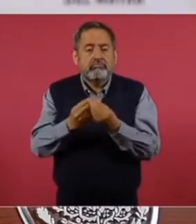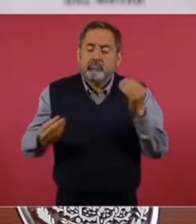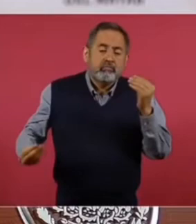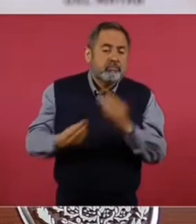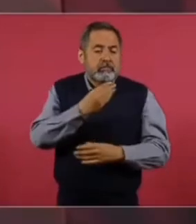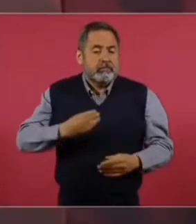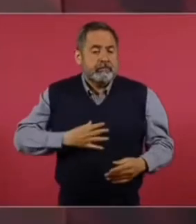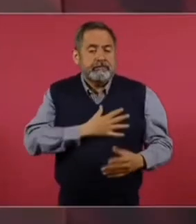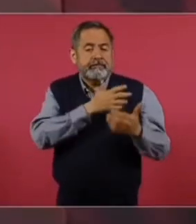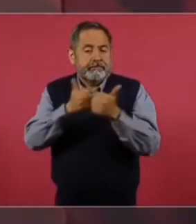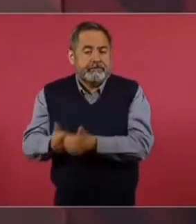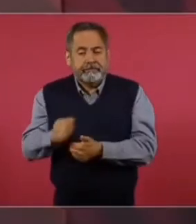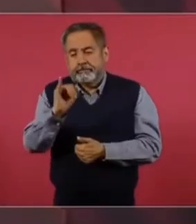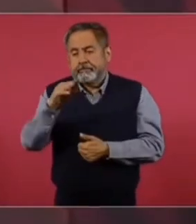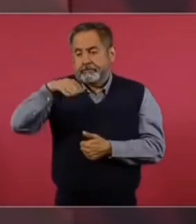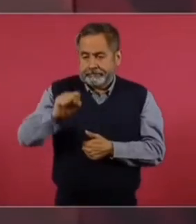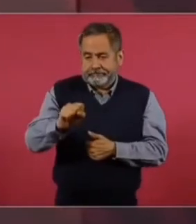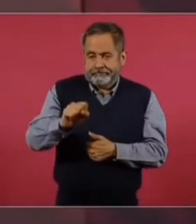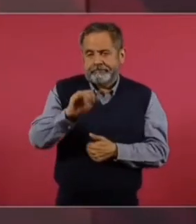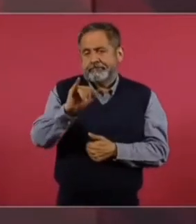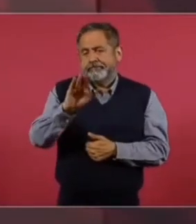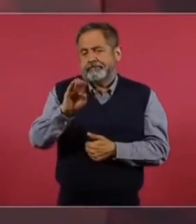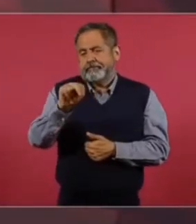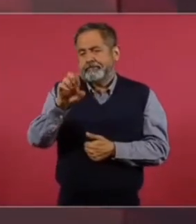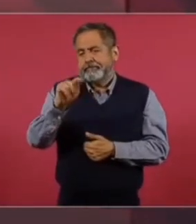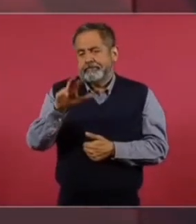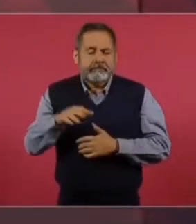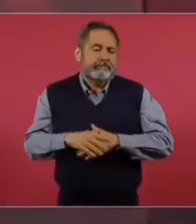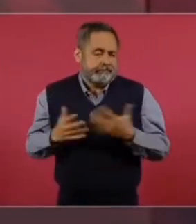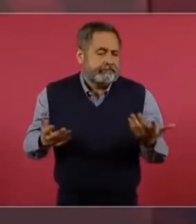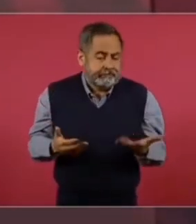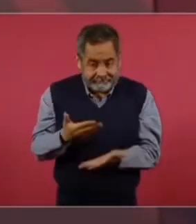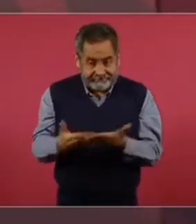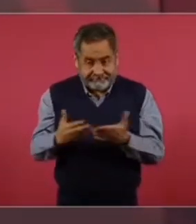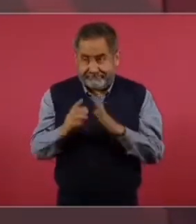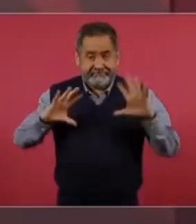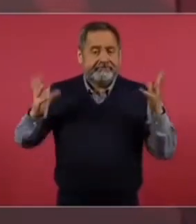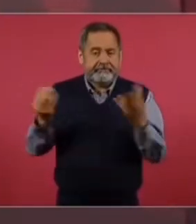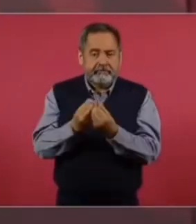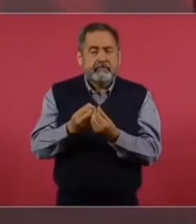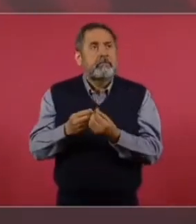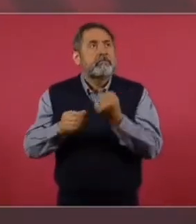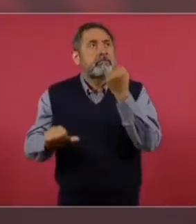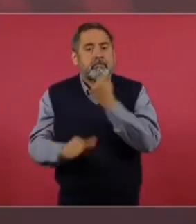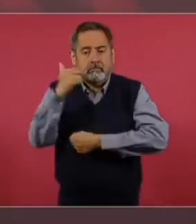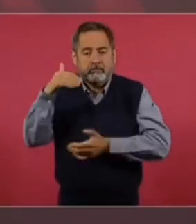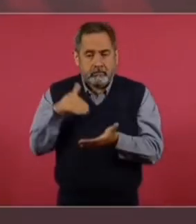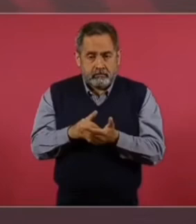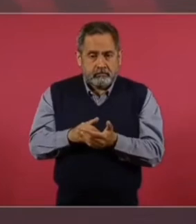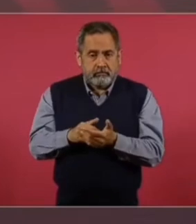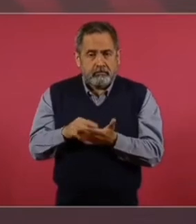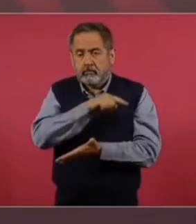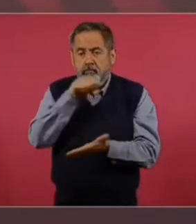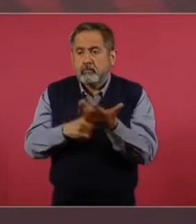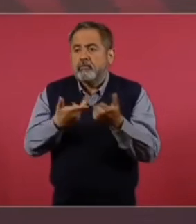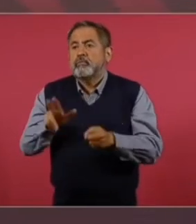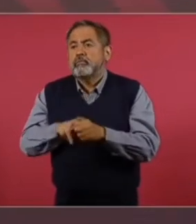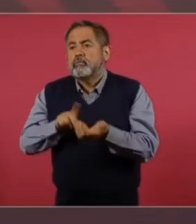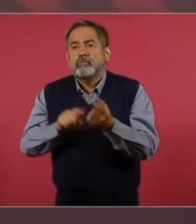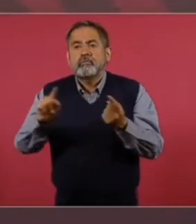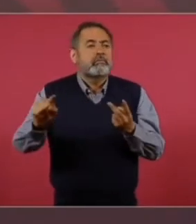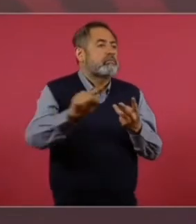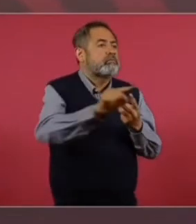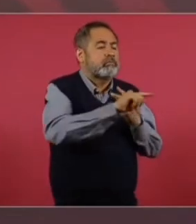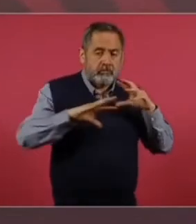IMSS-Bienestar. Entonces, ahora ya es un solo sistema, son 11,000 centros de salud y